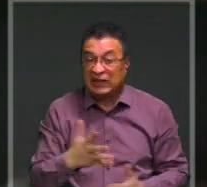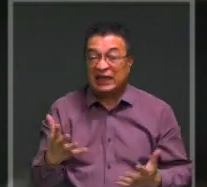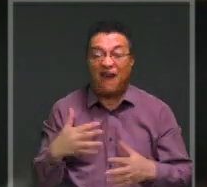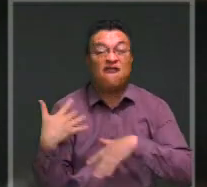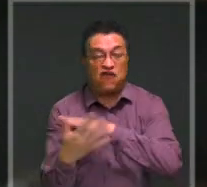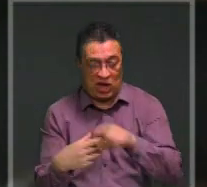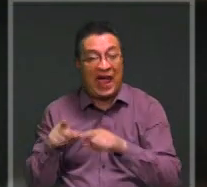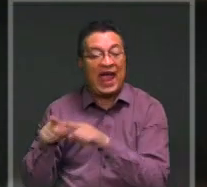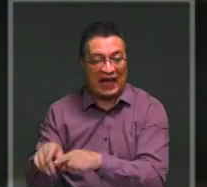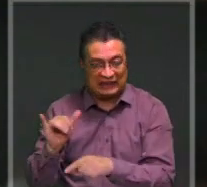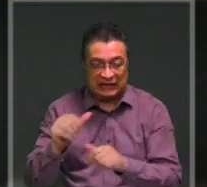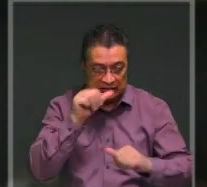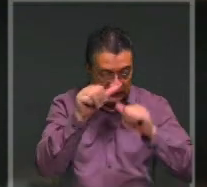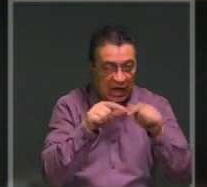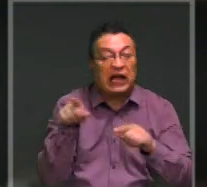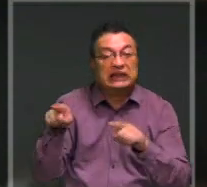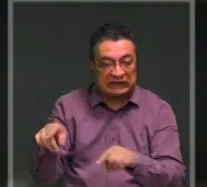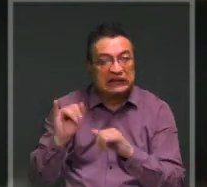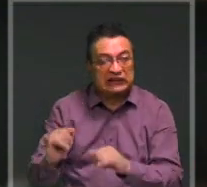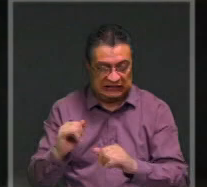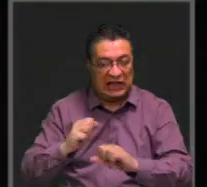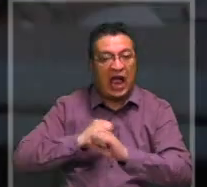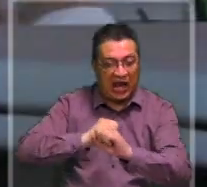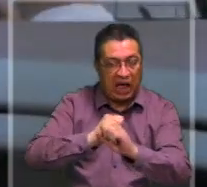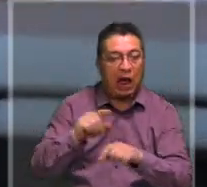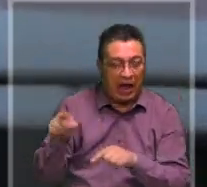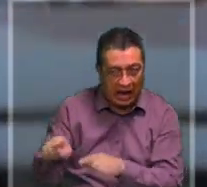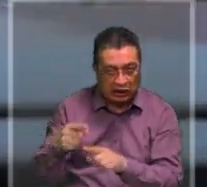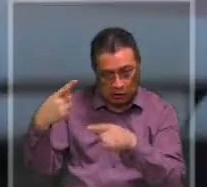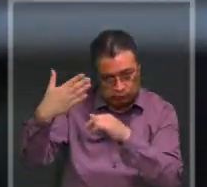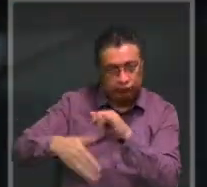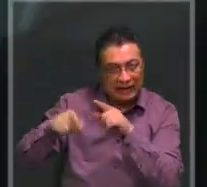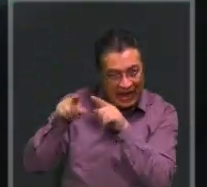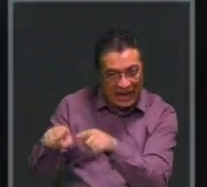y la forma en que el narco hoy día permanece impune